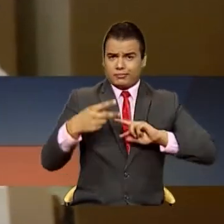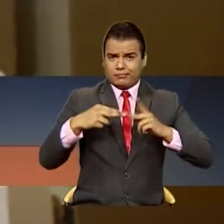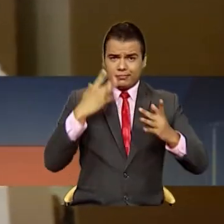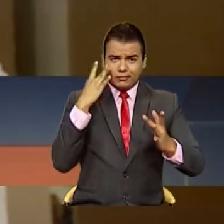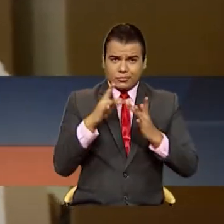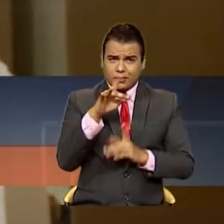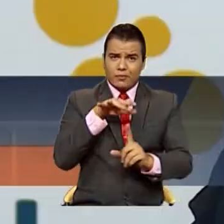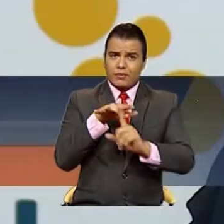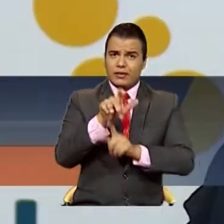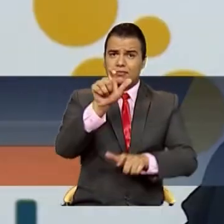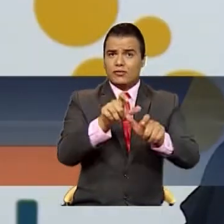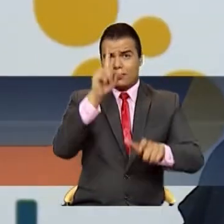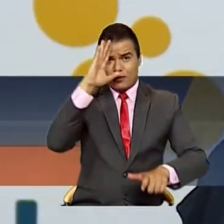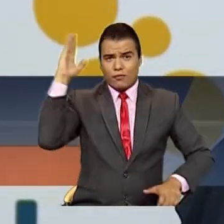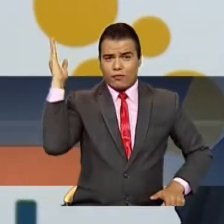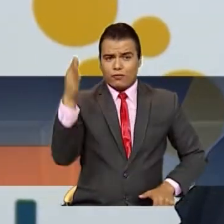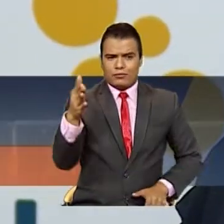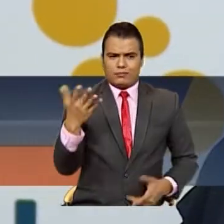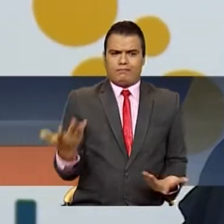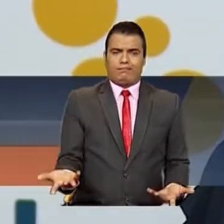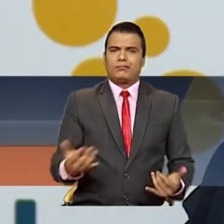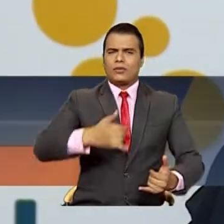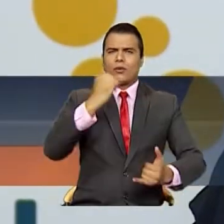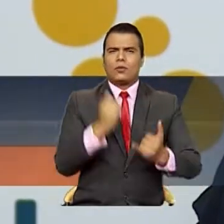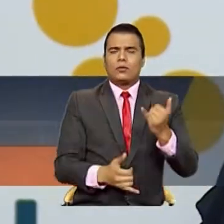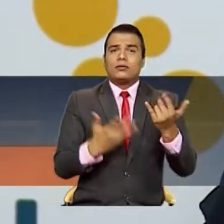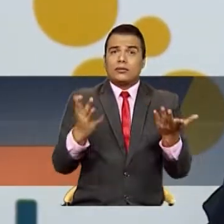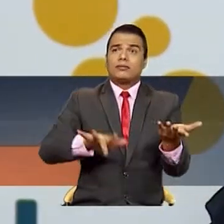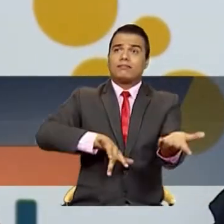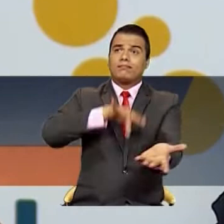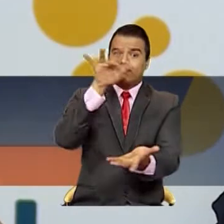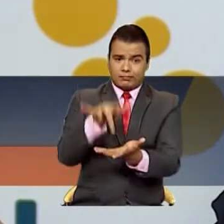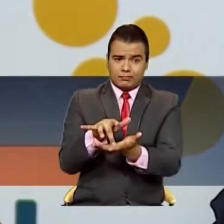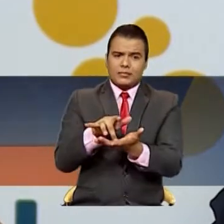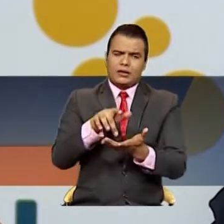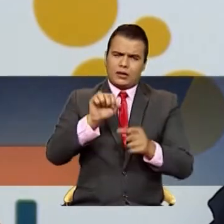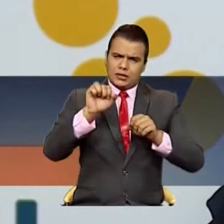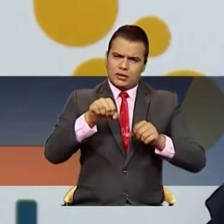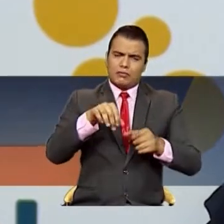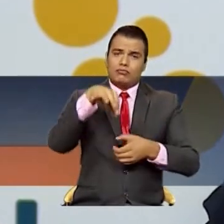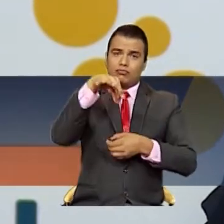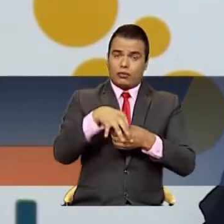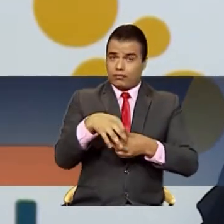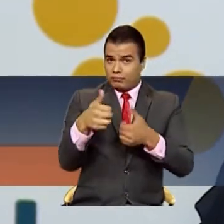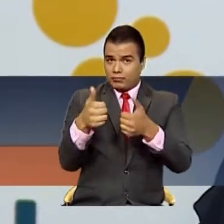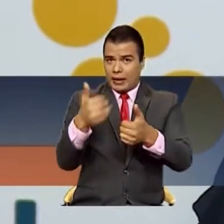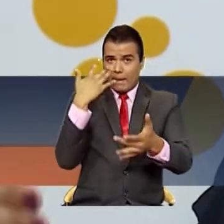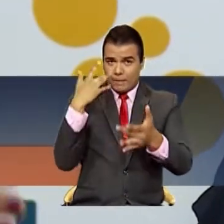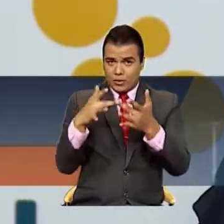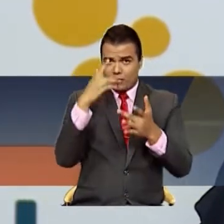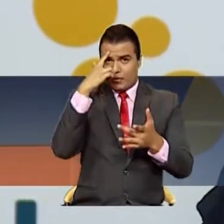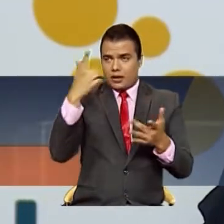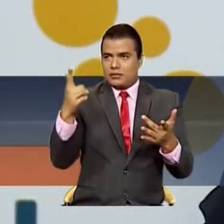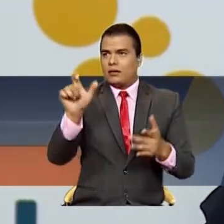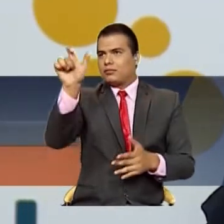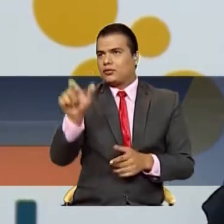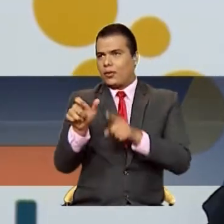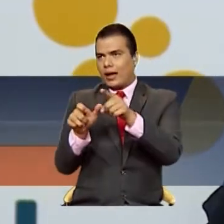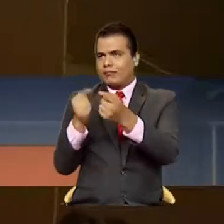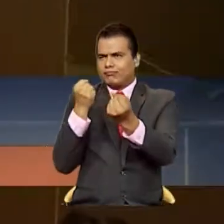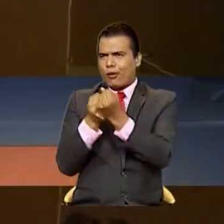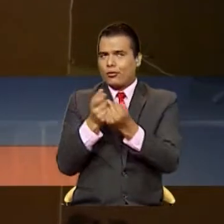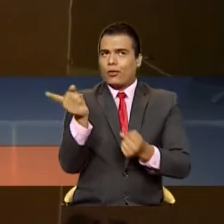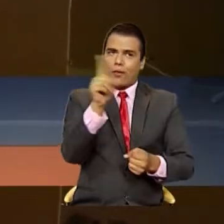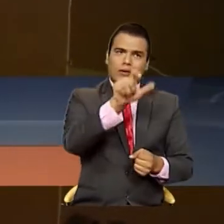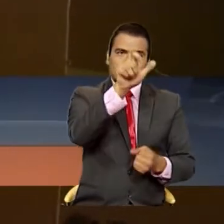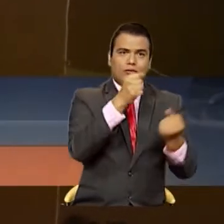bien general. Y por último, que no es menos importante, hay que ir a votar, sí, pero hay que votar bien. Y votar bien no implica votar a uno o al otro